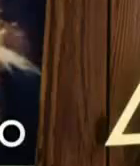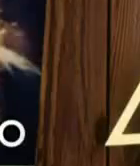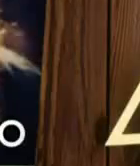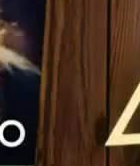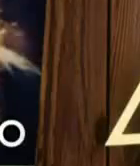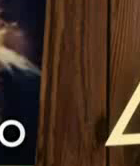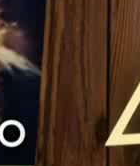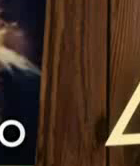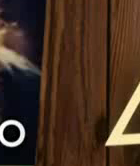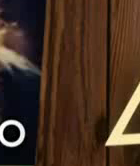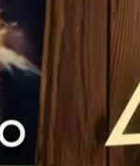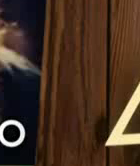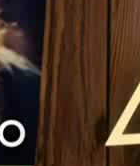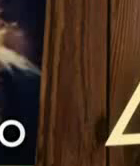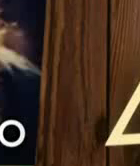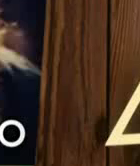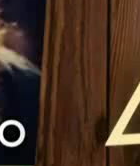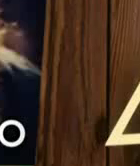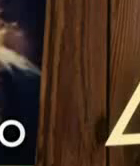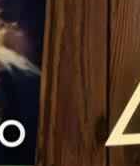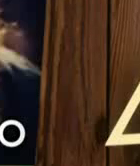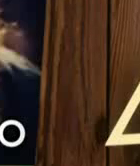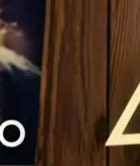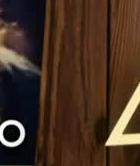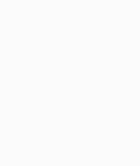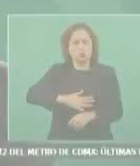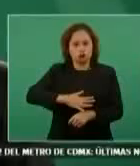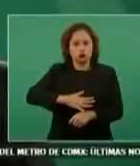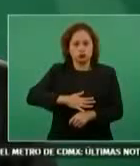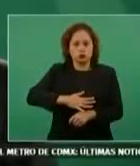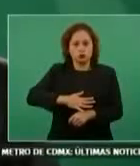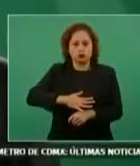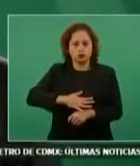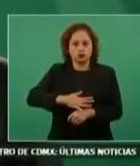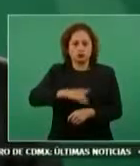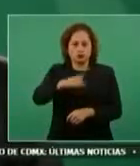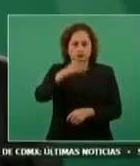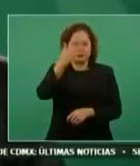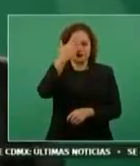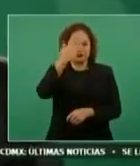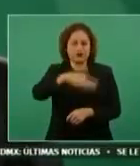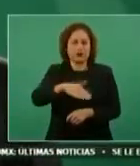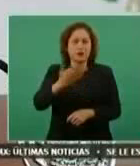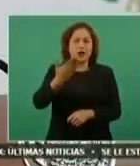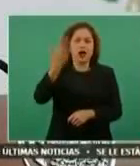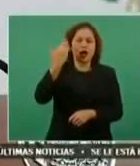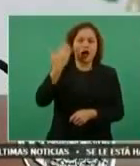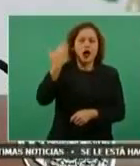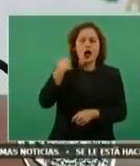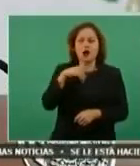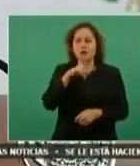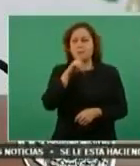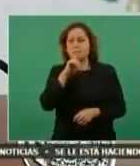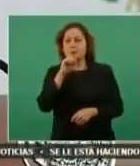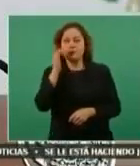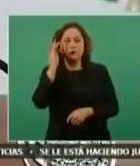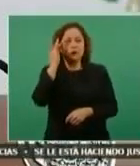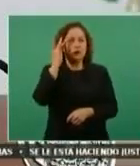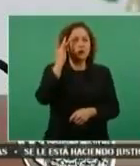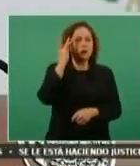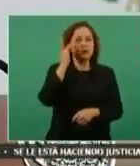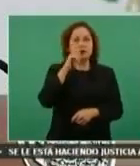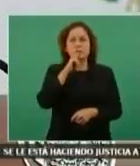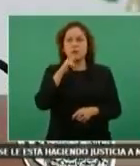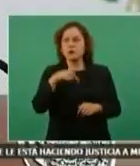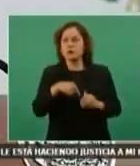Nadie supo nada. Yo me voy a permitir nada más aclarar una cosa. Una cosa son los peritajes, de acuerdo, con toda la parte de ingeniería y de construcción, esos son los